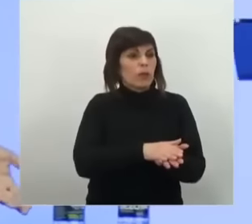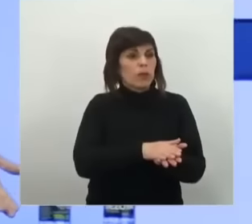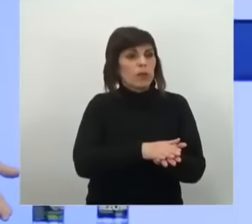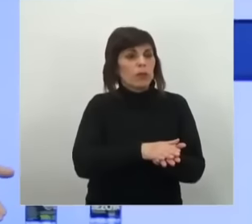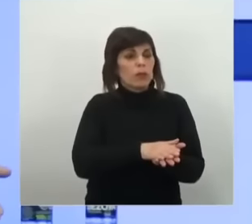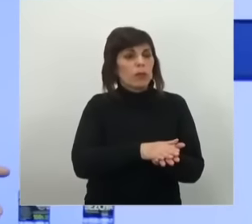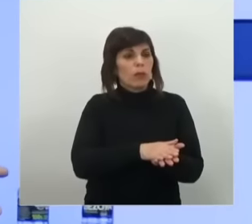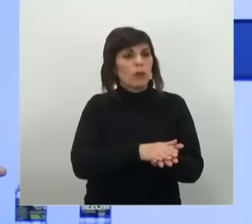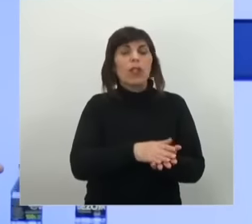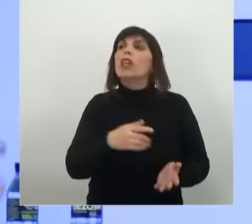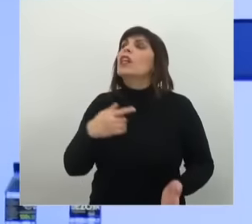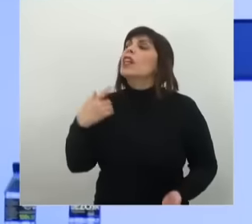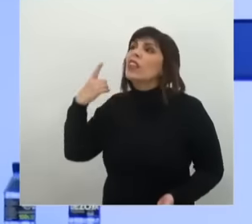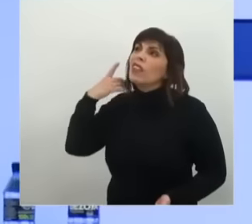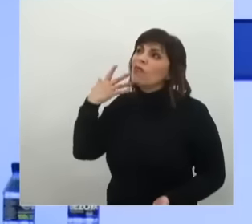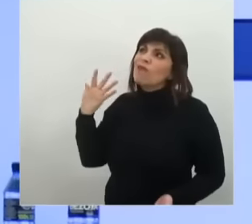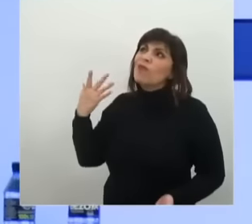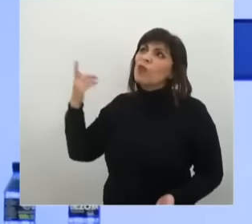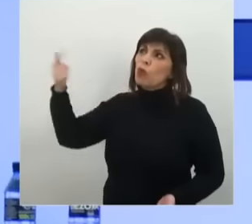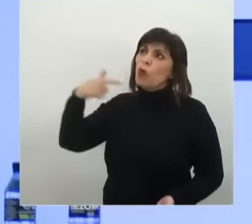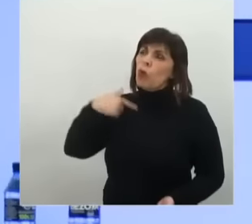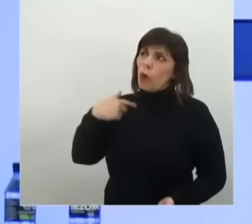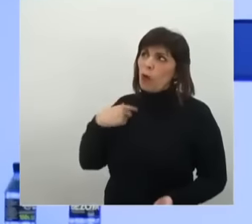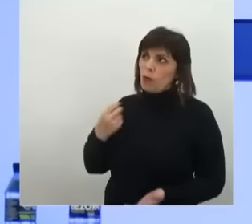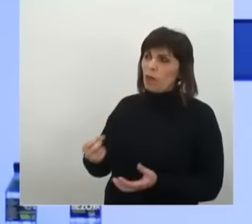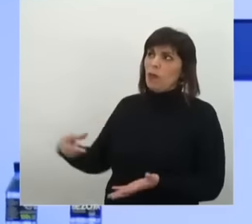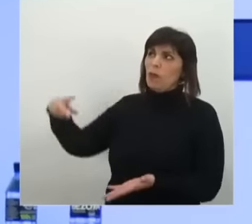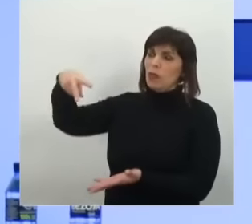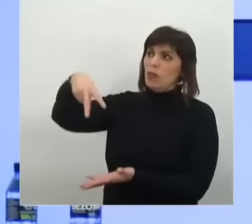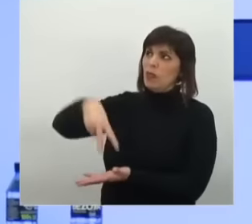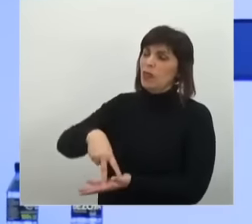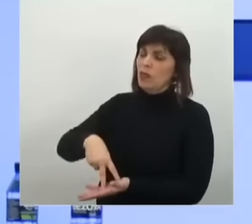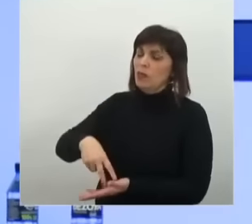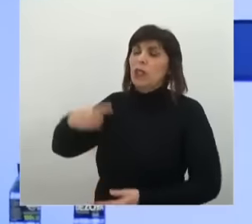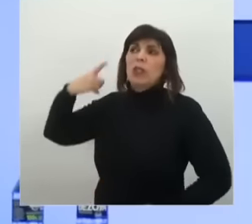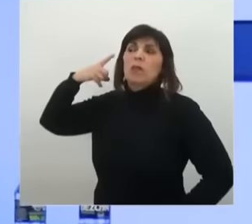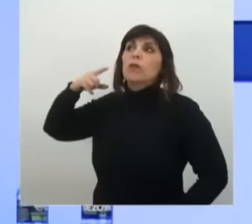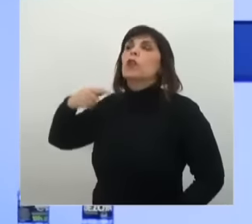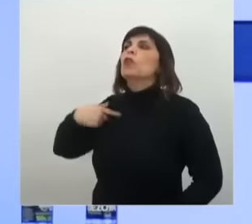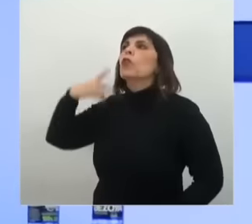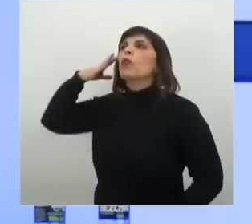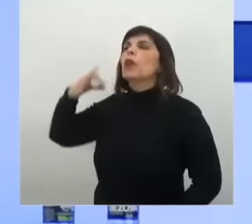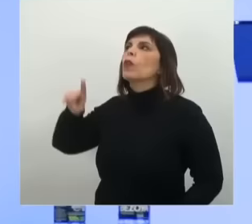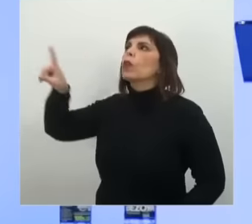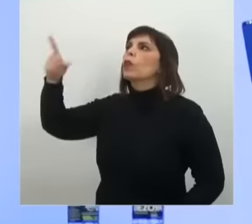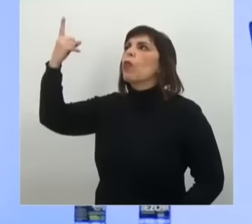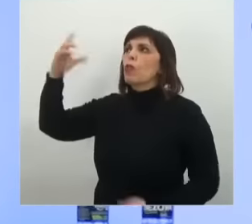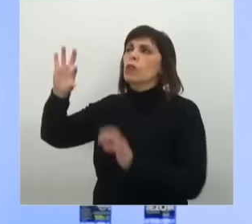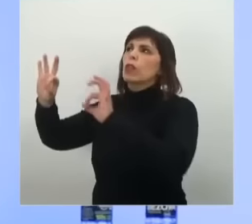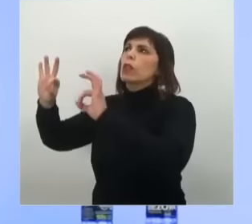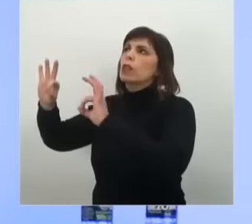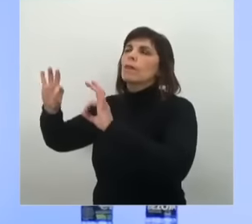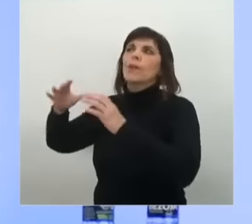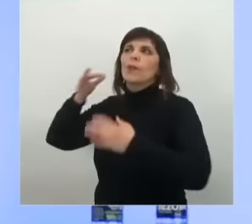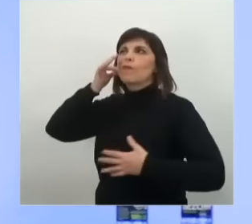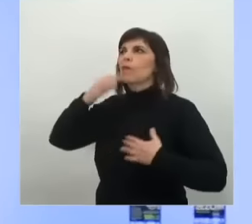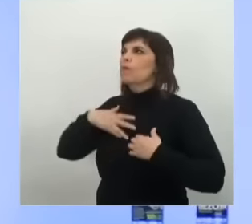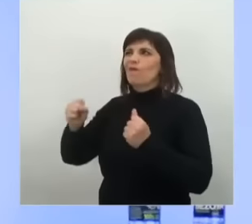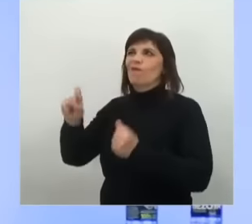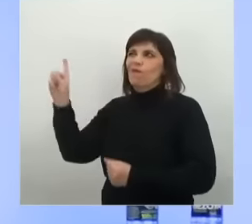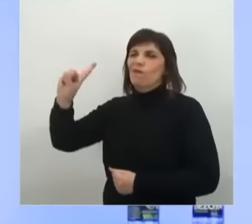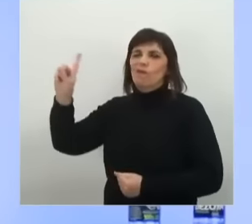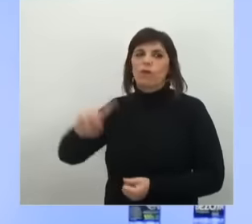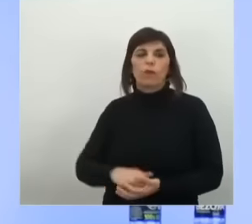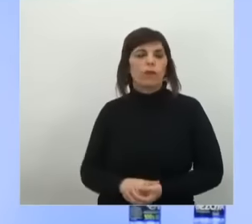levantaste a un paralítico señor no te creo que eres sanador creo que eres Dios pero no sanador y miren cuando